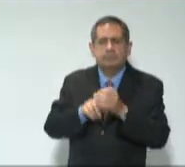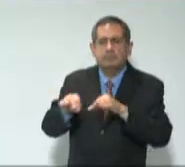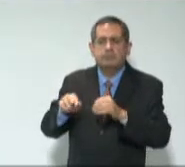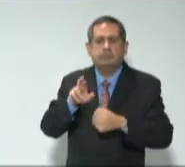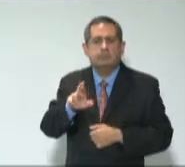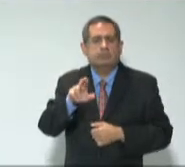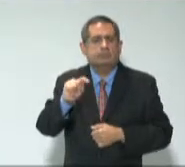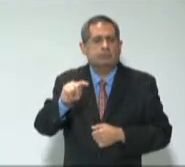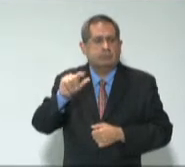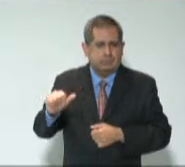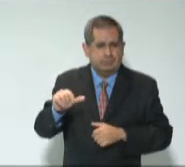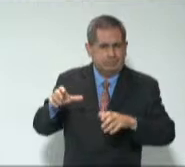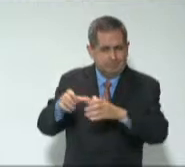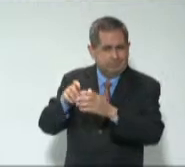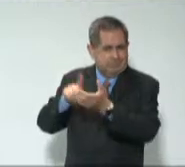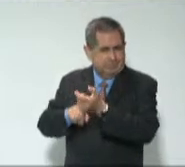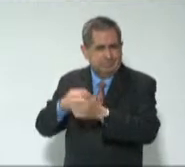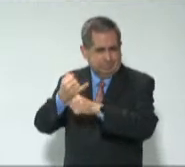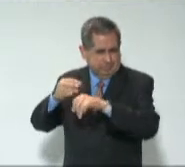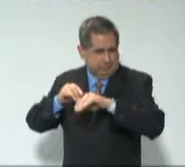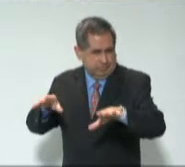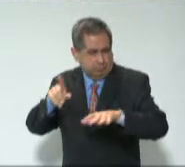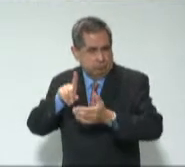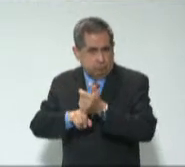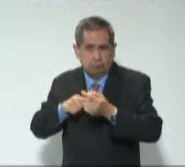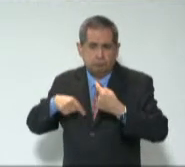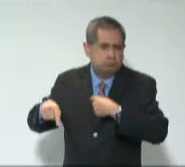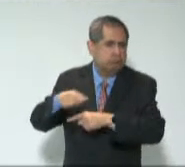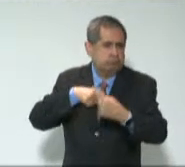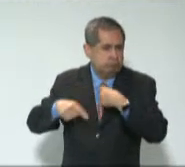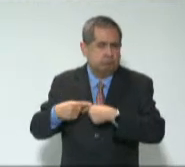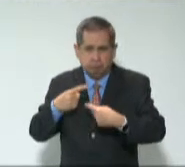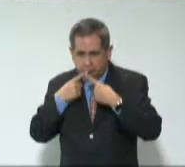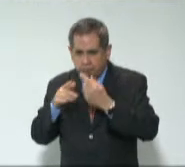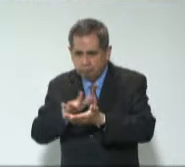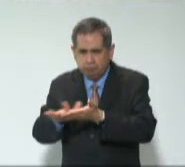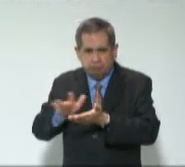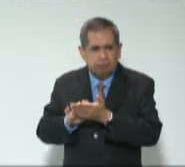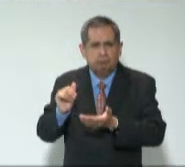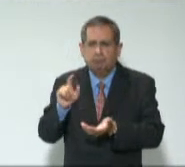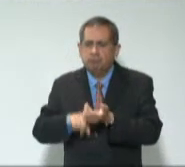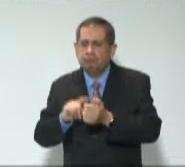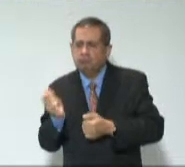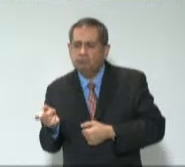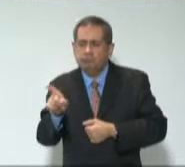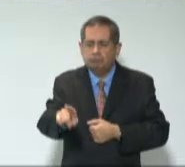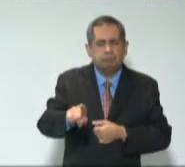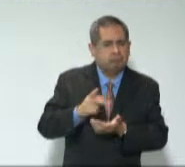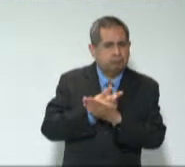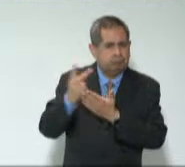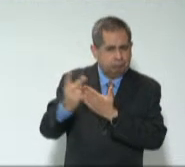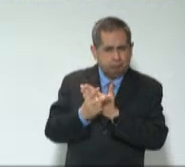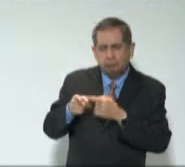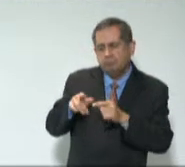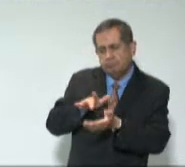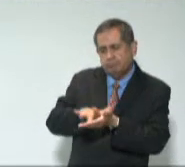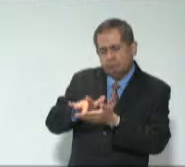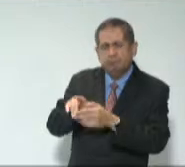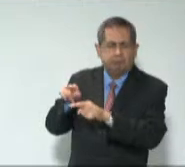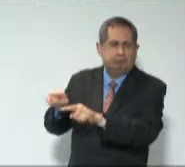red de transparencia y acceso a la información pública y estamos apoyando Bueno pues alguno de sus proyectos más